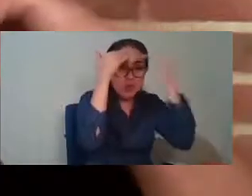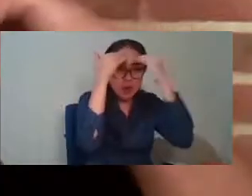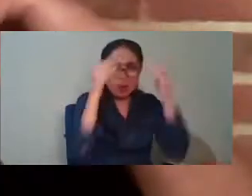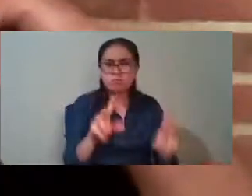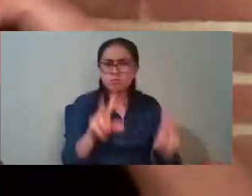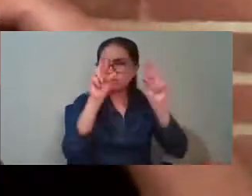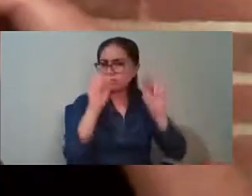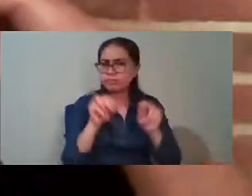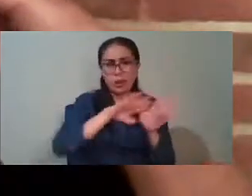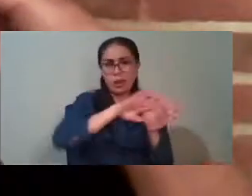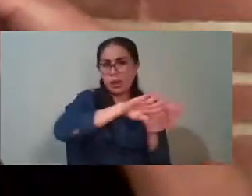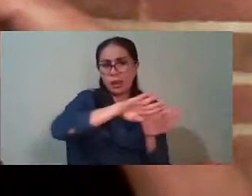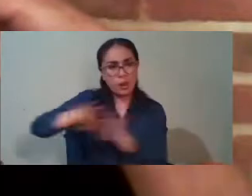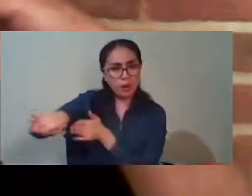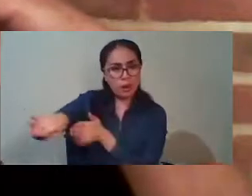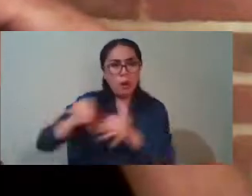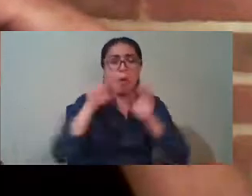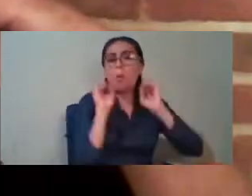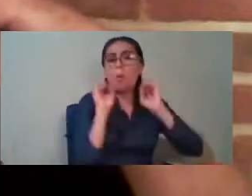no